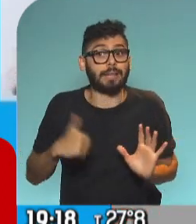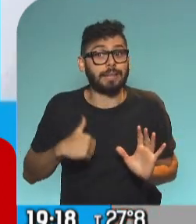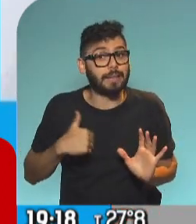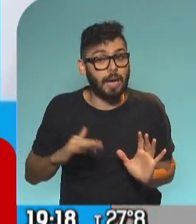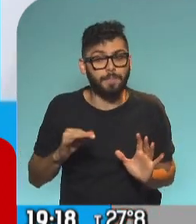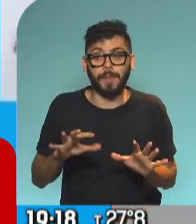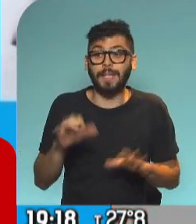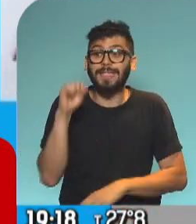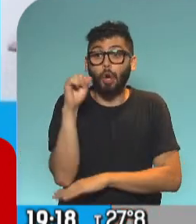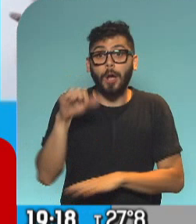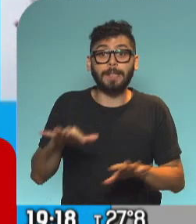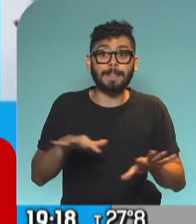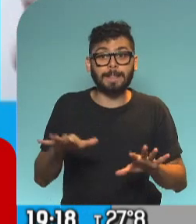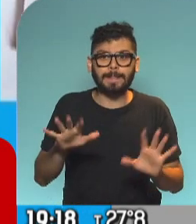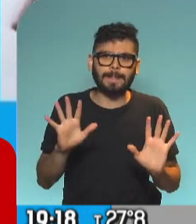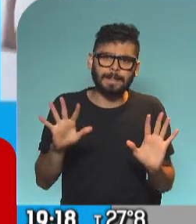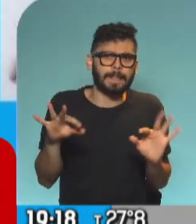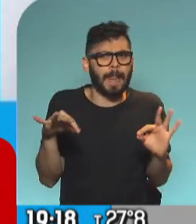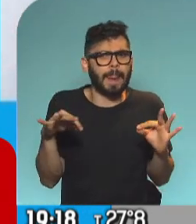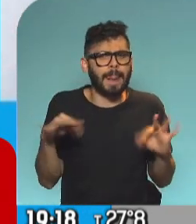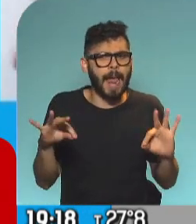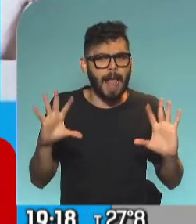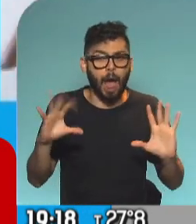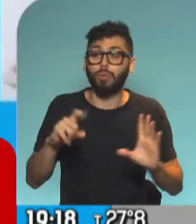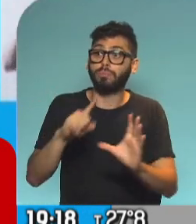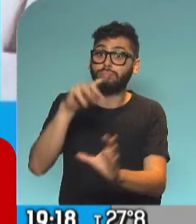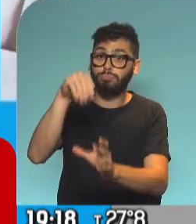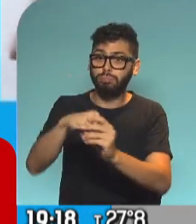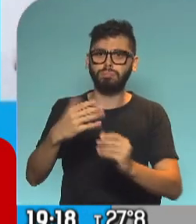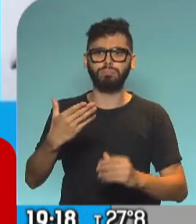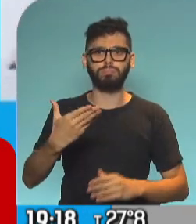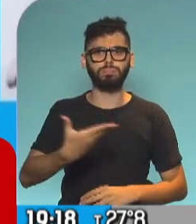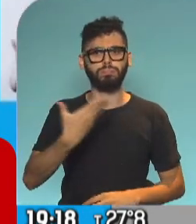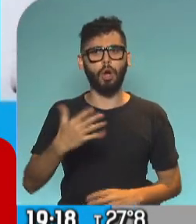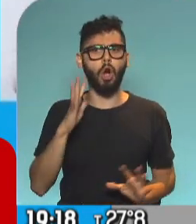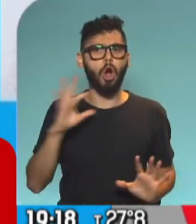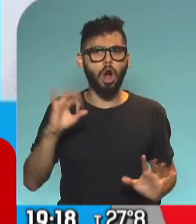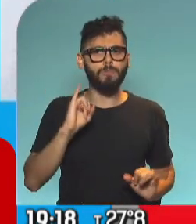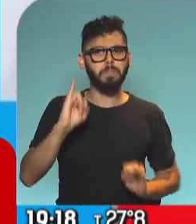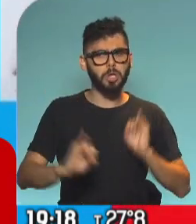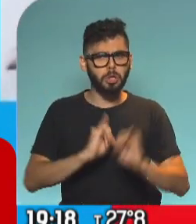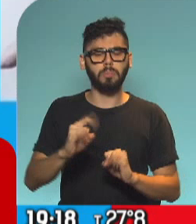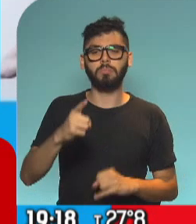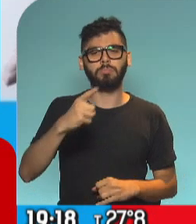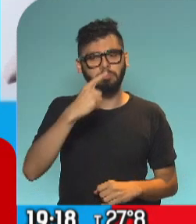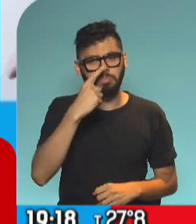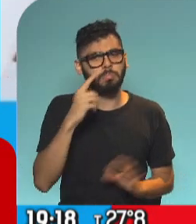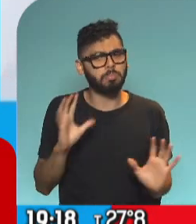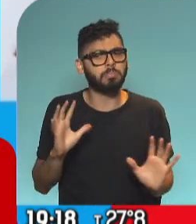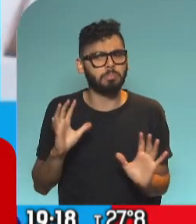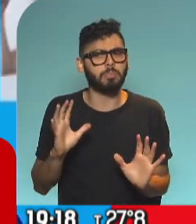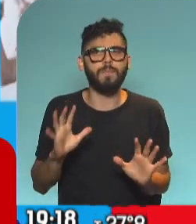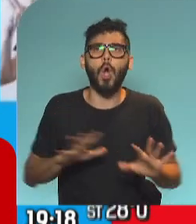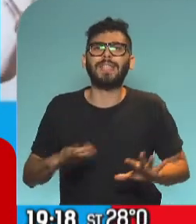situación económica muy endeble, también puedan exponer su postura y manifestar cuál es la situación y